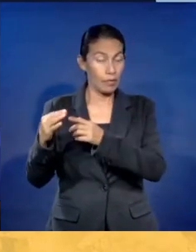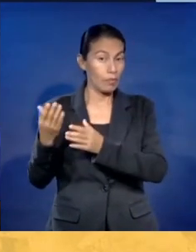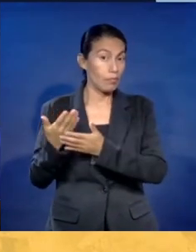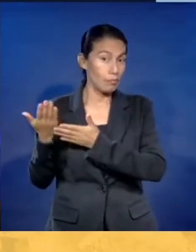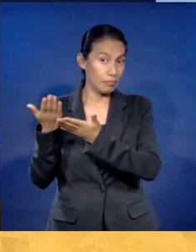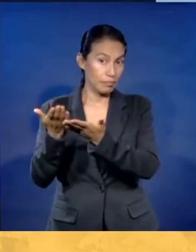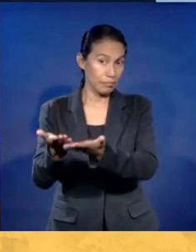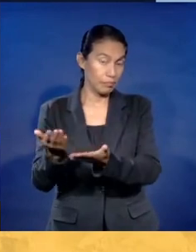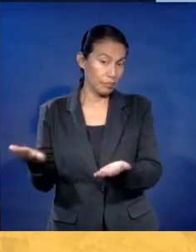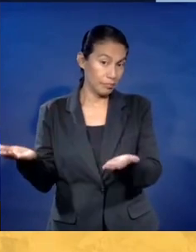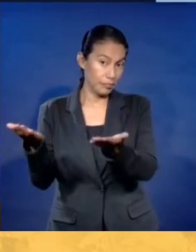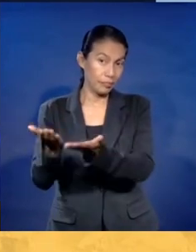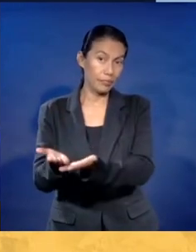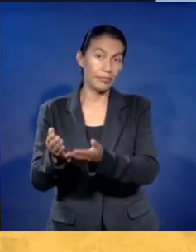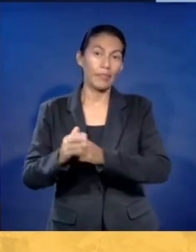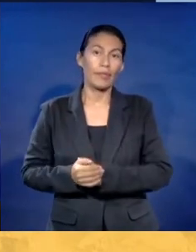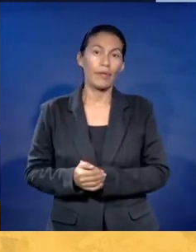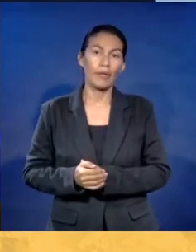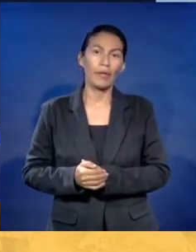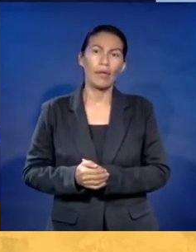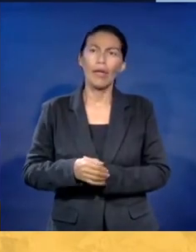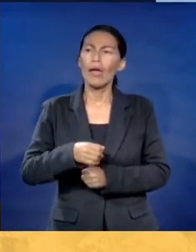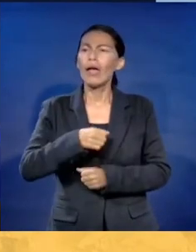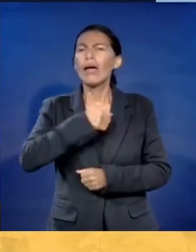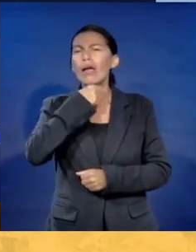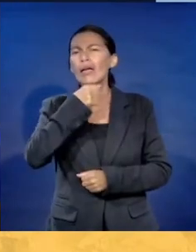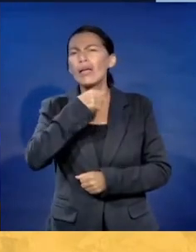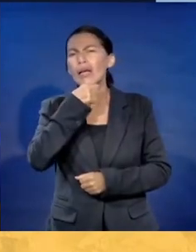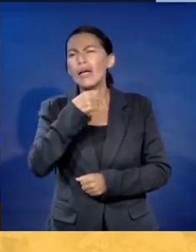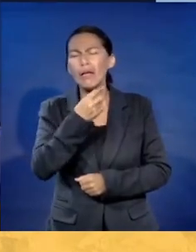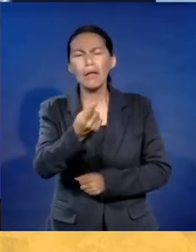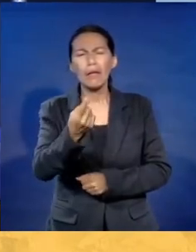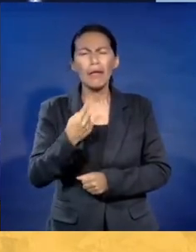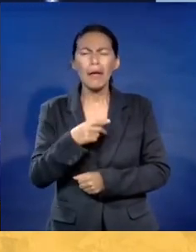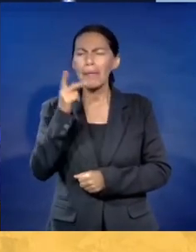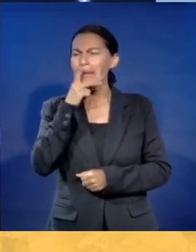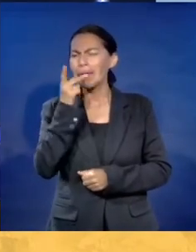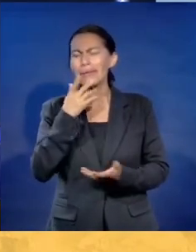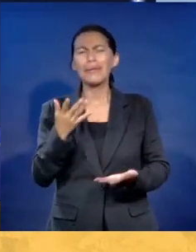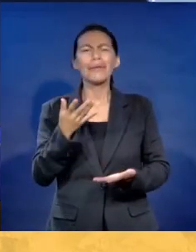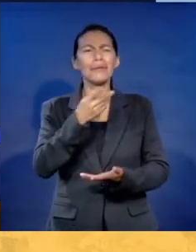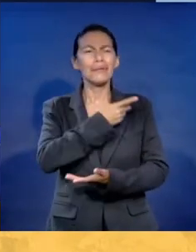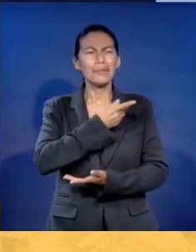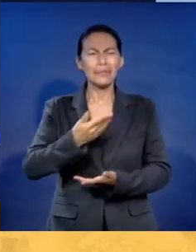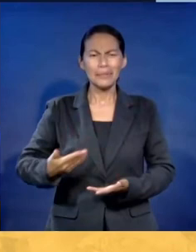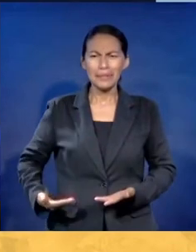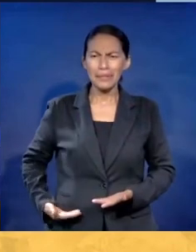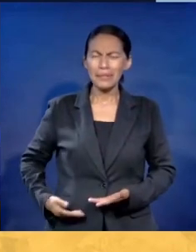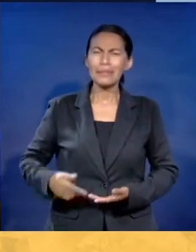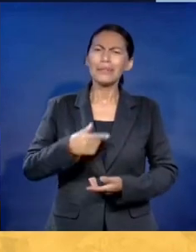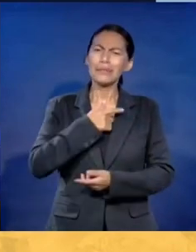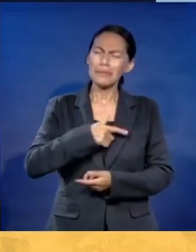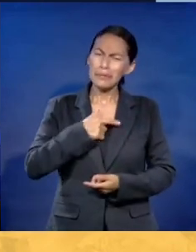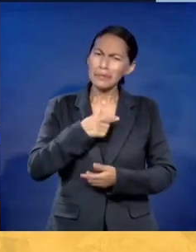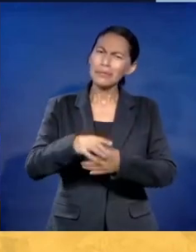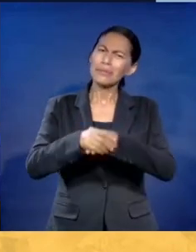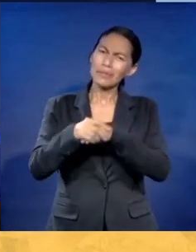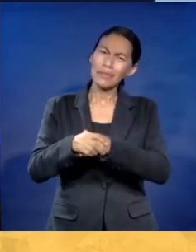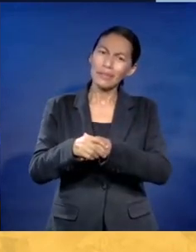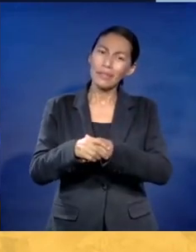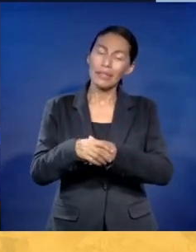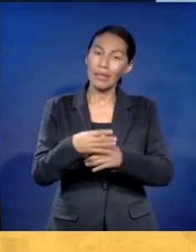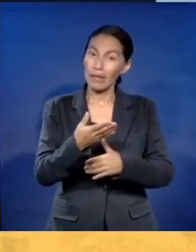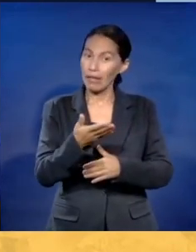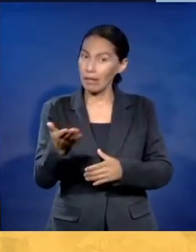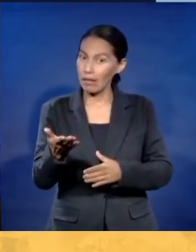anciano sale y le dice pastor Pérez qué bueno que nos visita el presidente hermana Mireya Qué gusto saludarla Y usted